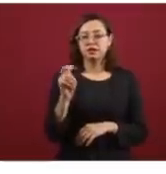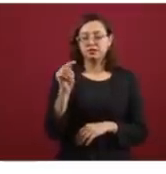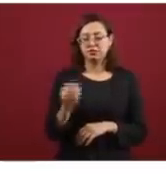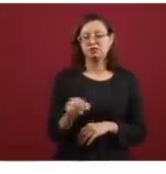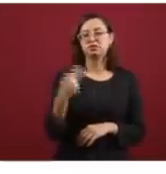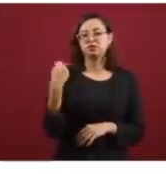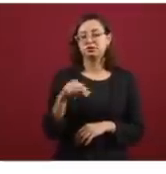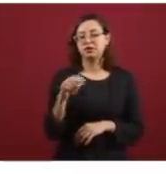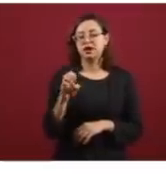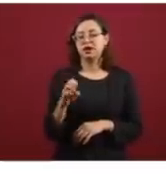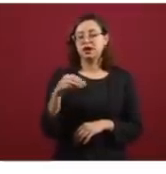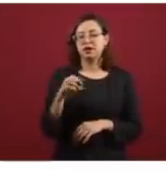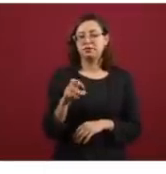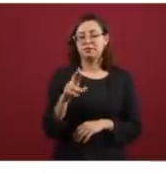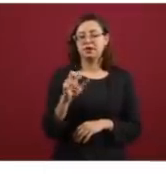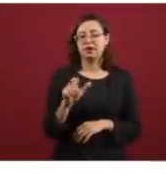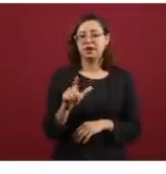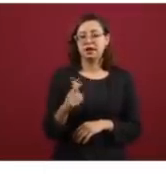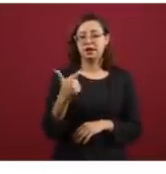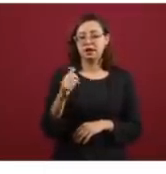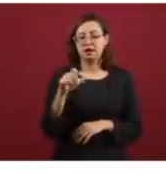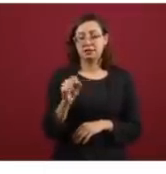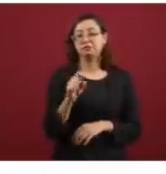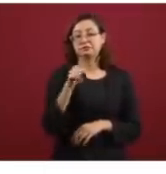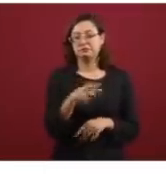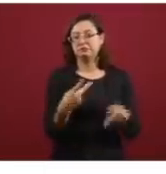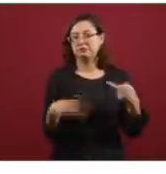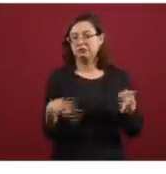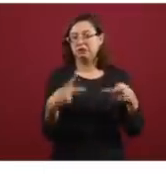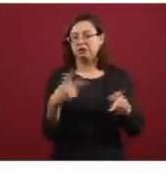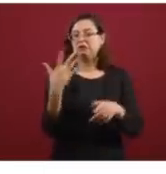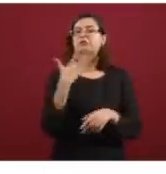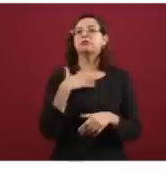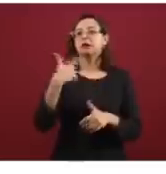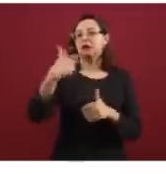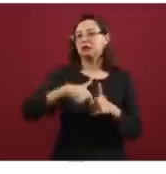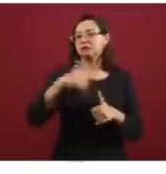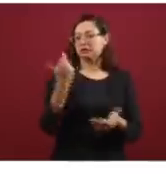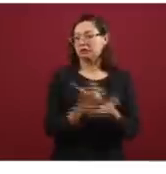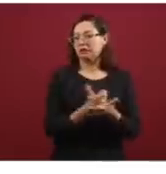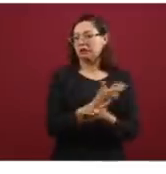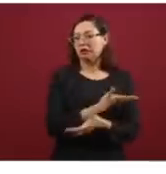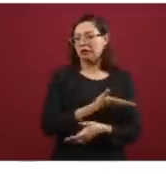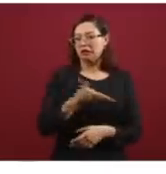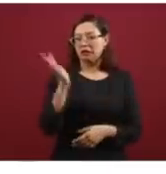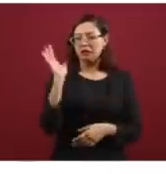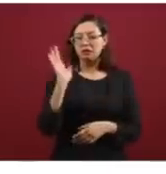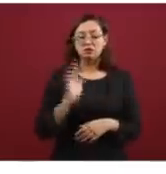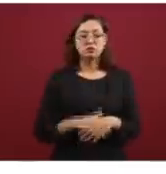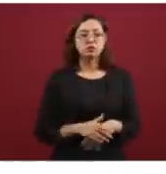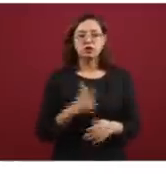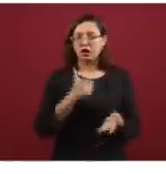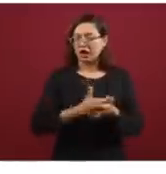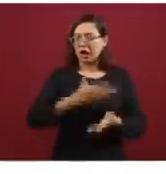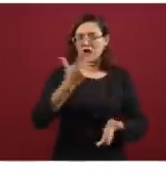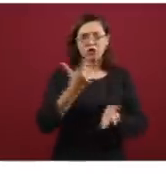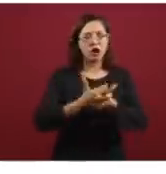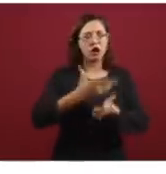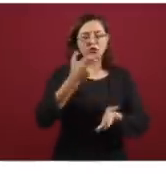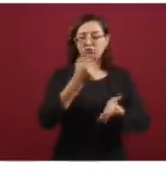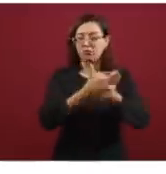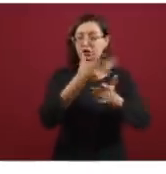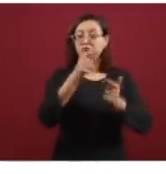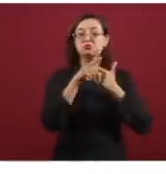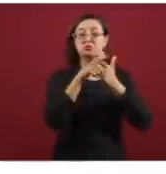Gas. Caros, eso sí, caros, han sido bastante tiempo de los más caros, precisamente esta joyita de Emerald Gas, pero